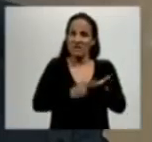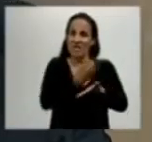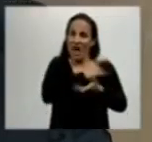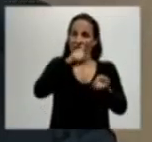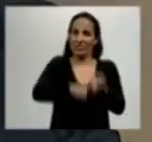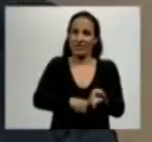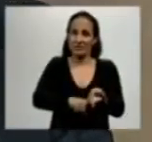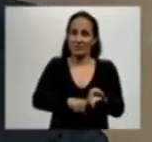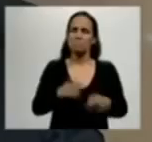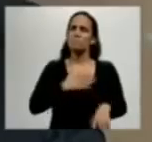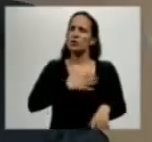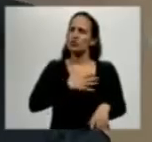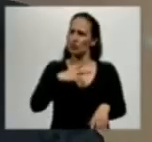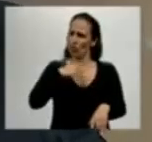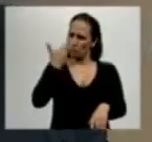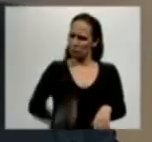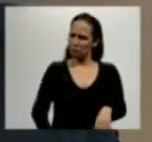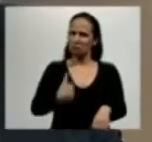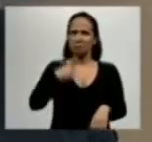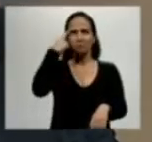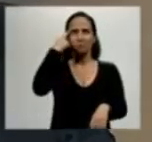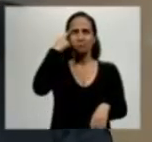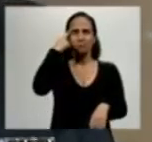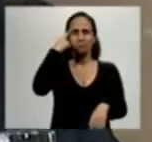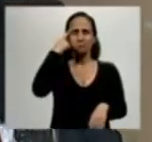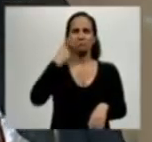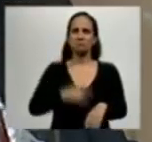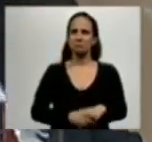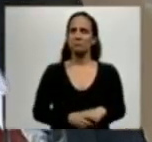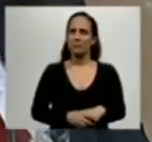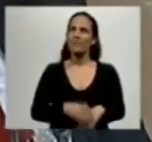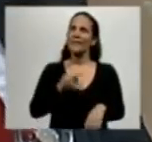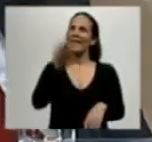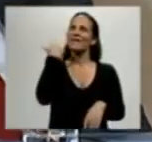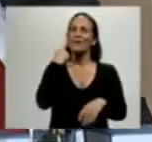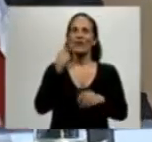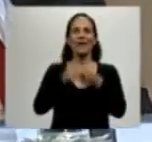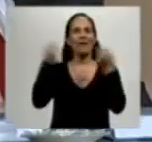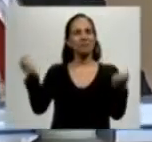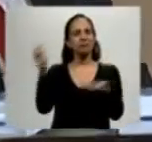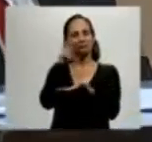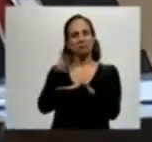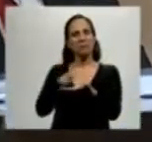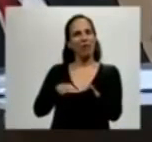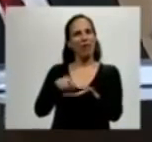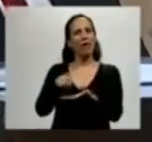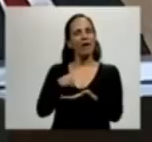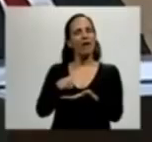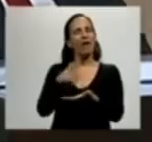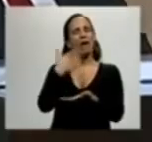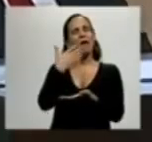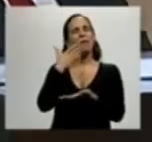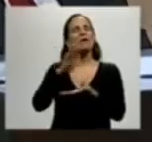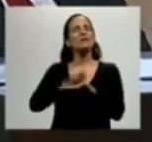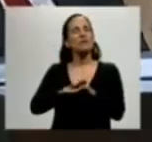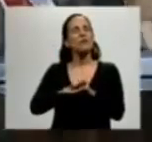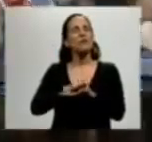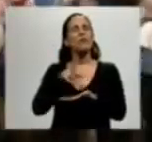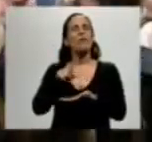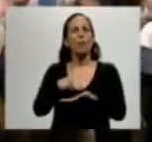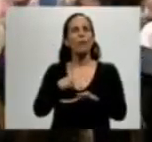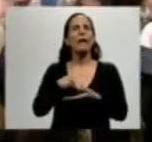Yo personalmente pienso que el otro día estaba leyendo un artículo que daba cuenta de la cantidad de cada vez